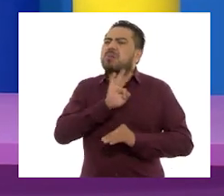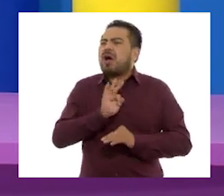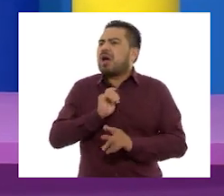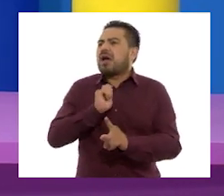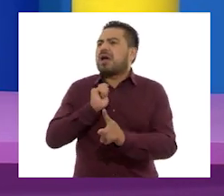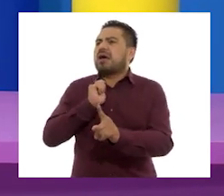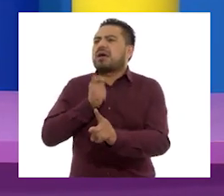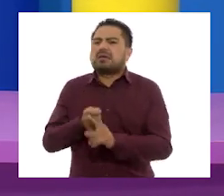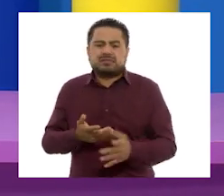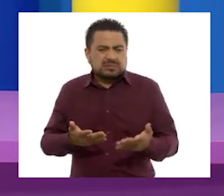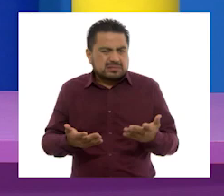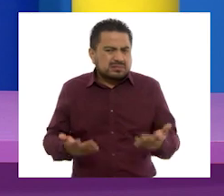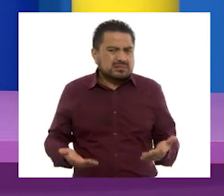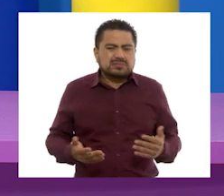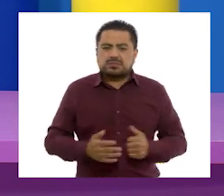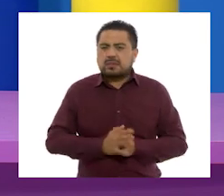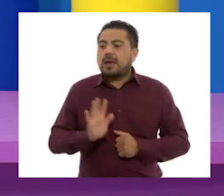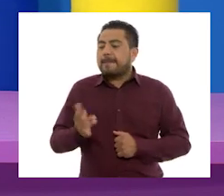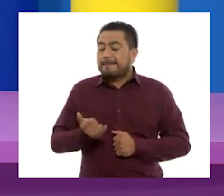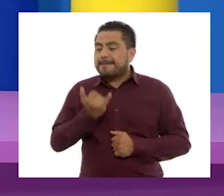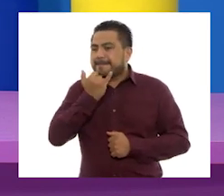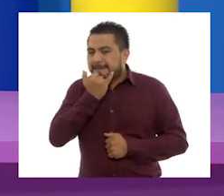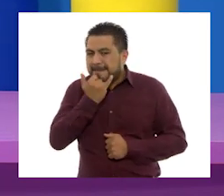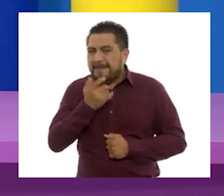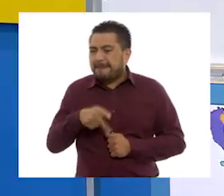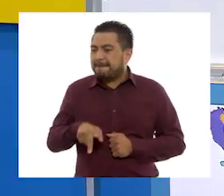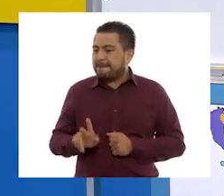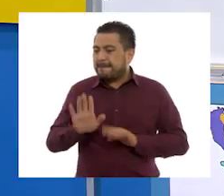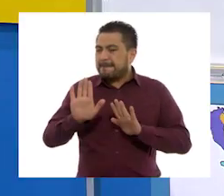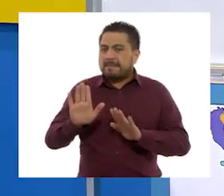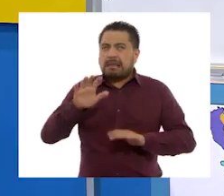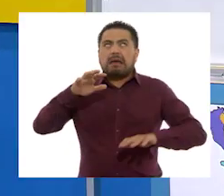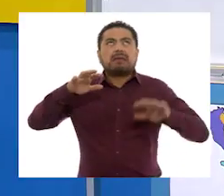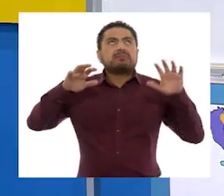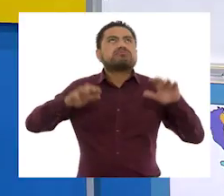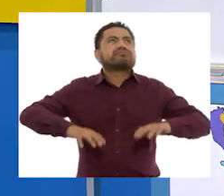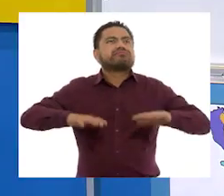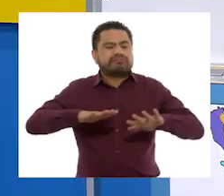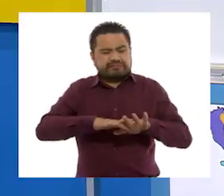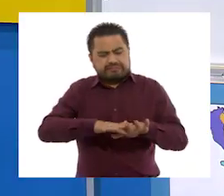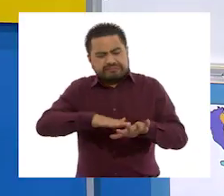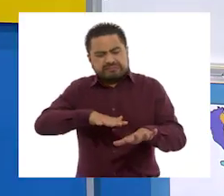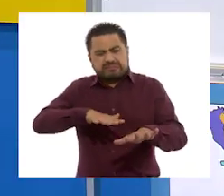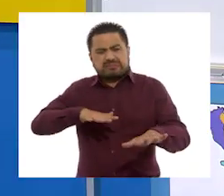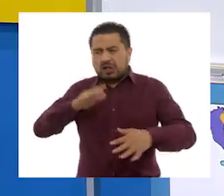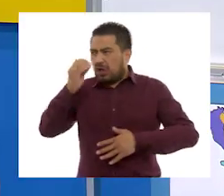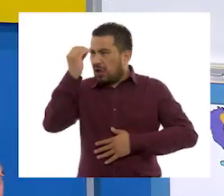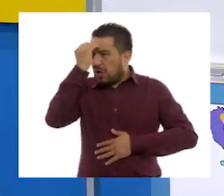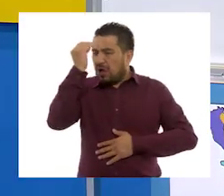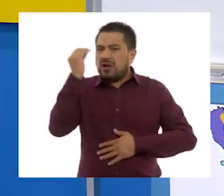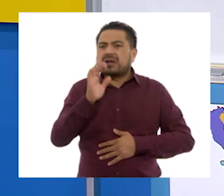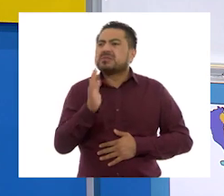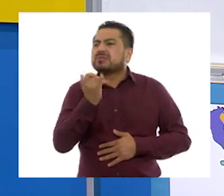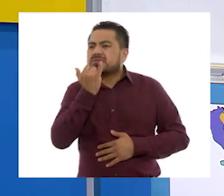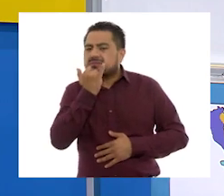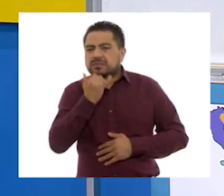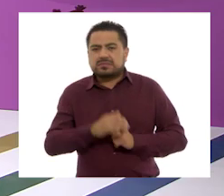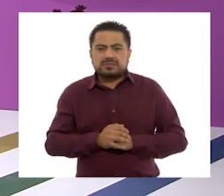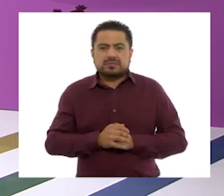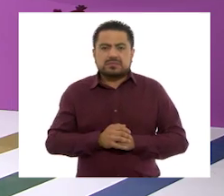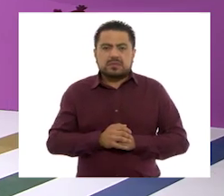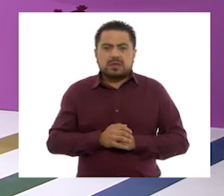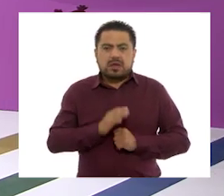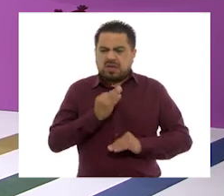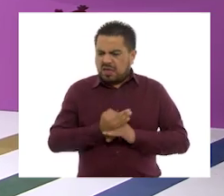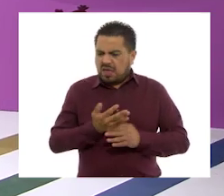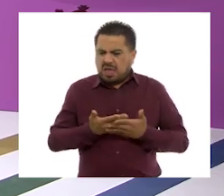hacer. Ay, no. Perdón, no, no. Raulito, pues es que mira, me agarró la lluvia y el tráfico está horrible y... Perdón, pero no, no es